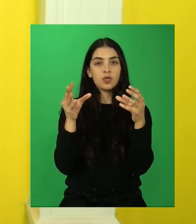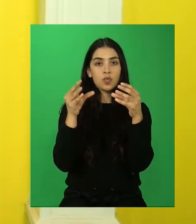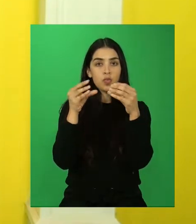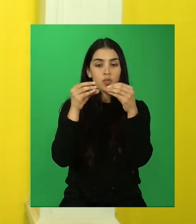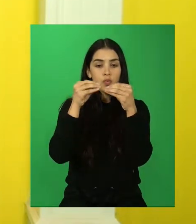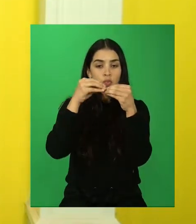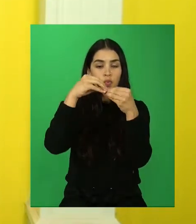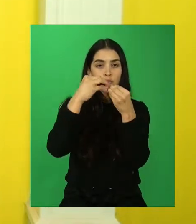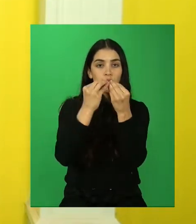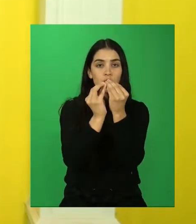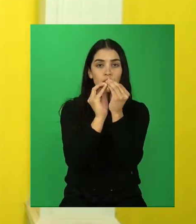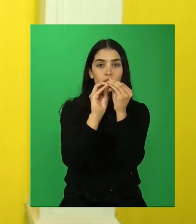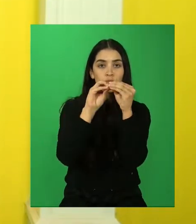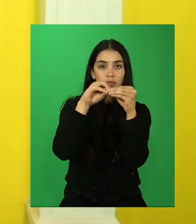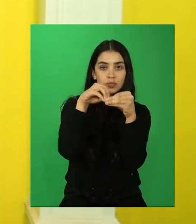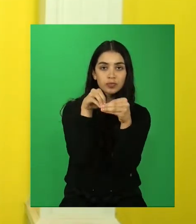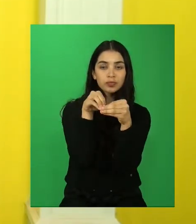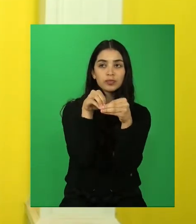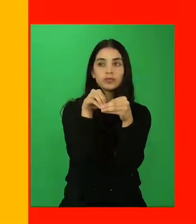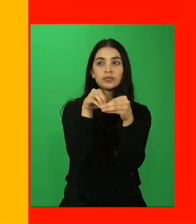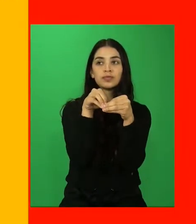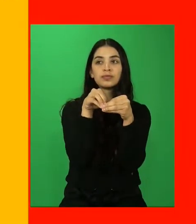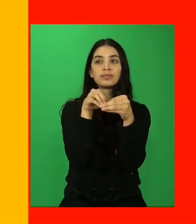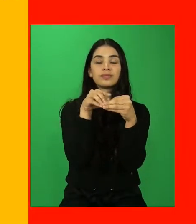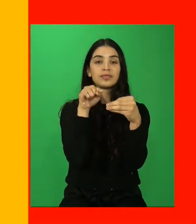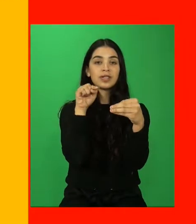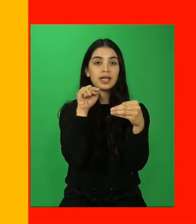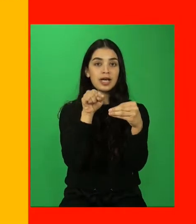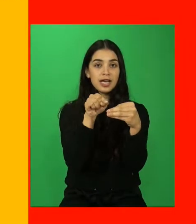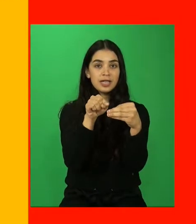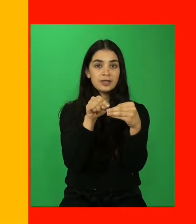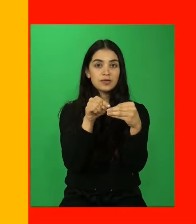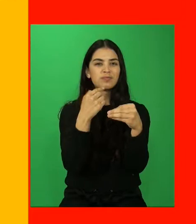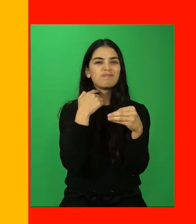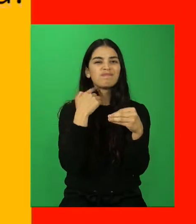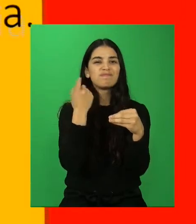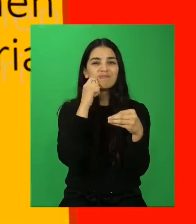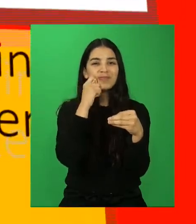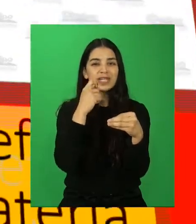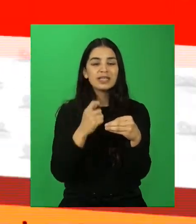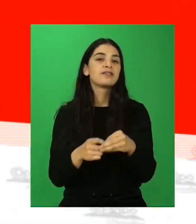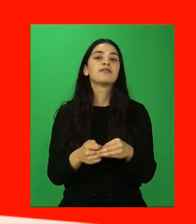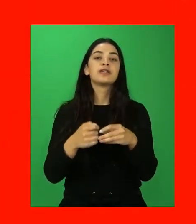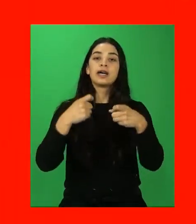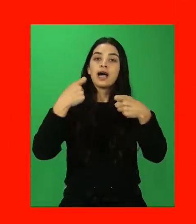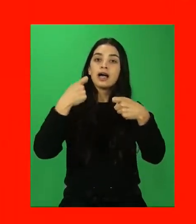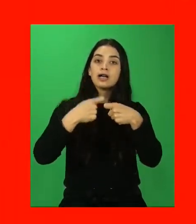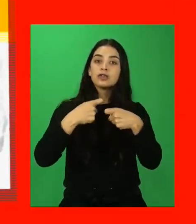contraídas, están sujetas, lo que me hace un estado sólido.